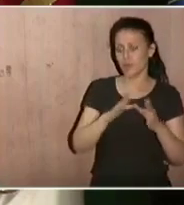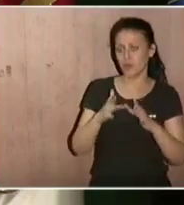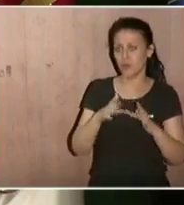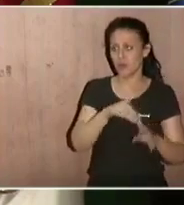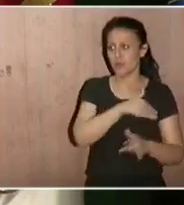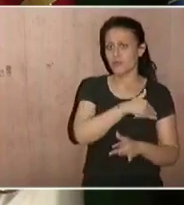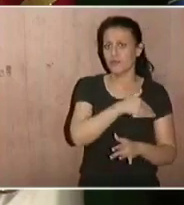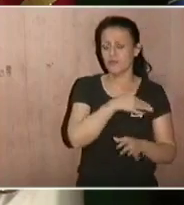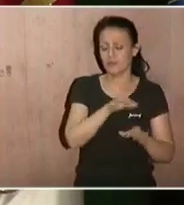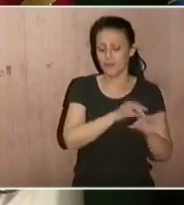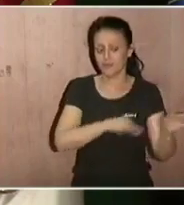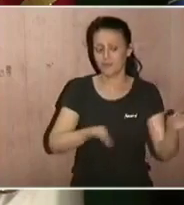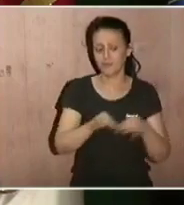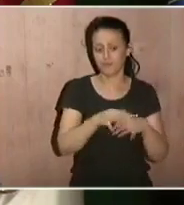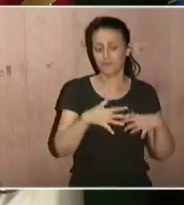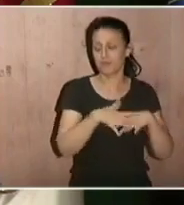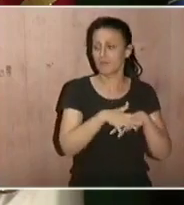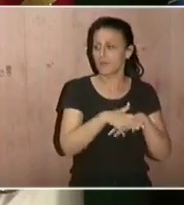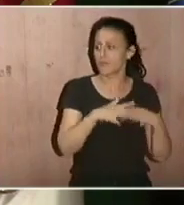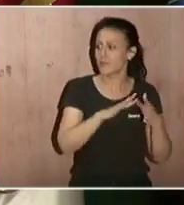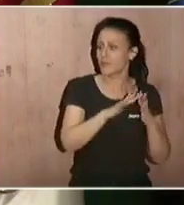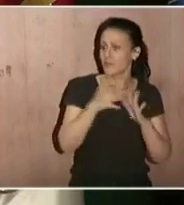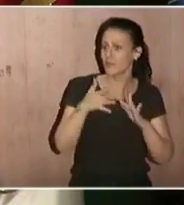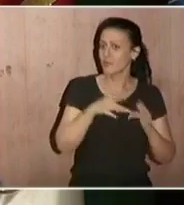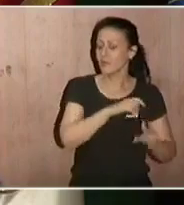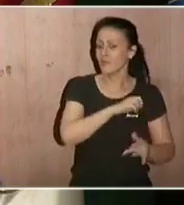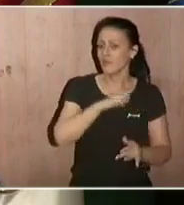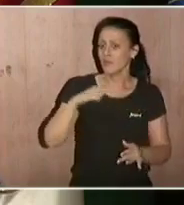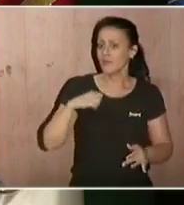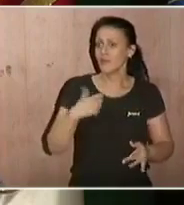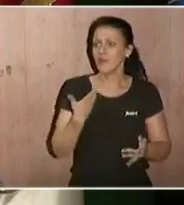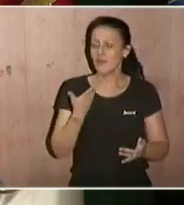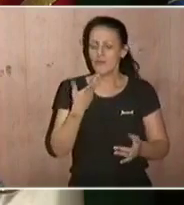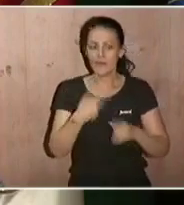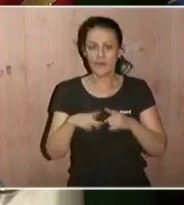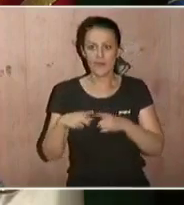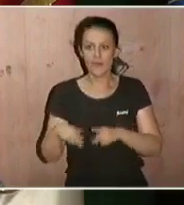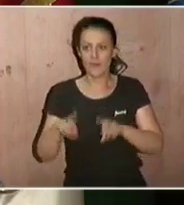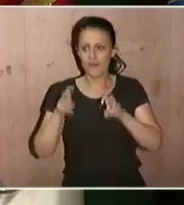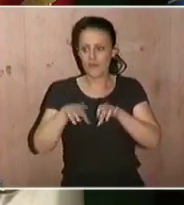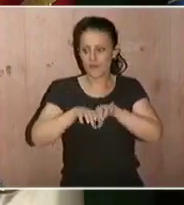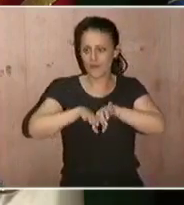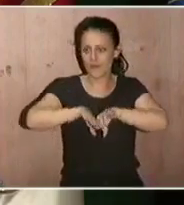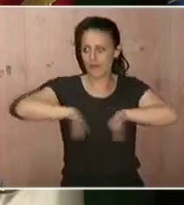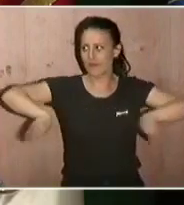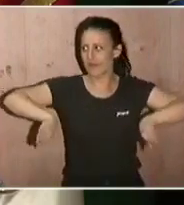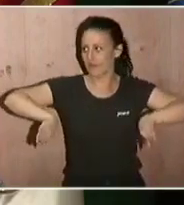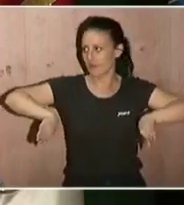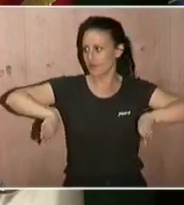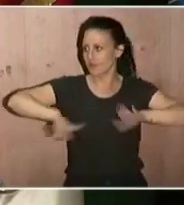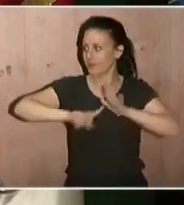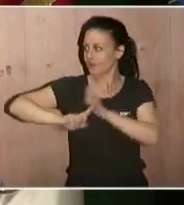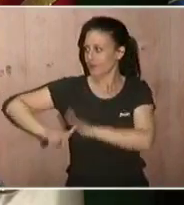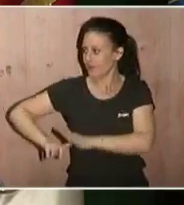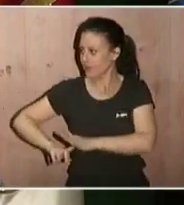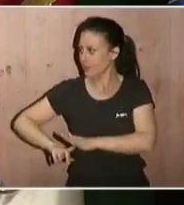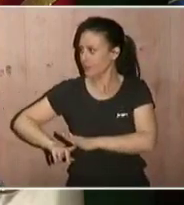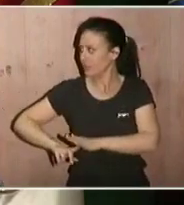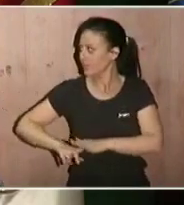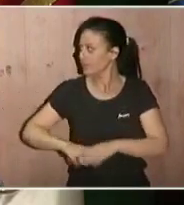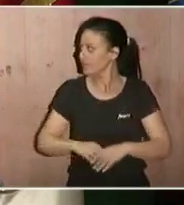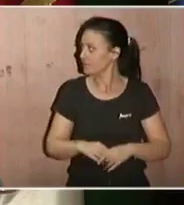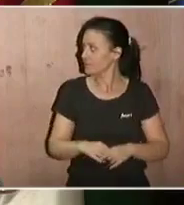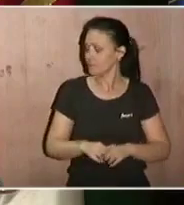que sustituyamos las relaciones personales por nuevos elementos de sesgo discriminatorio. y aquí se puede leer en lo que estoy